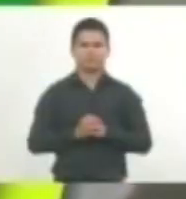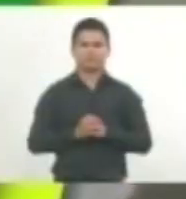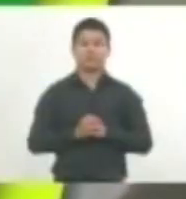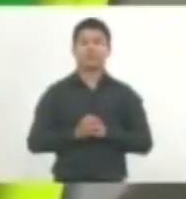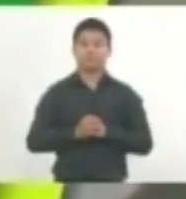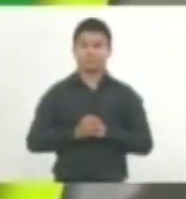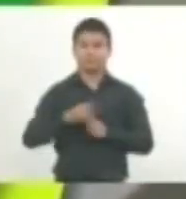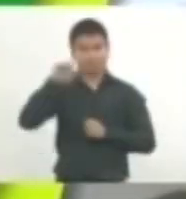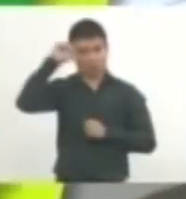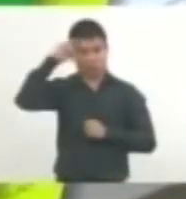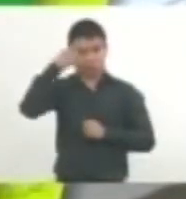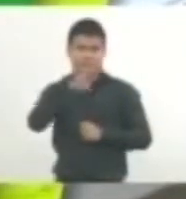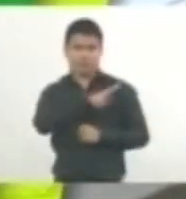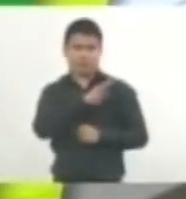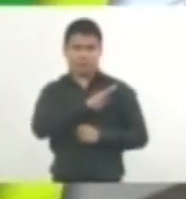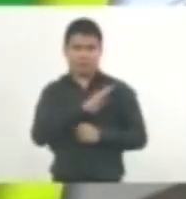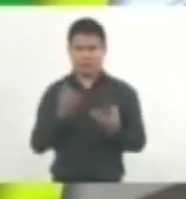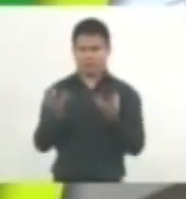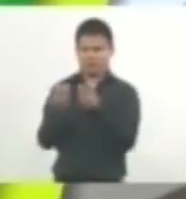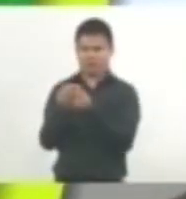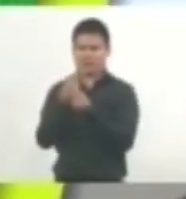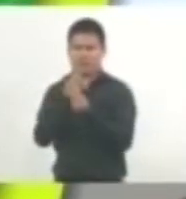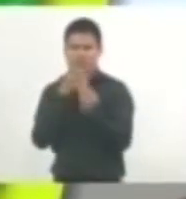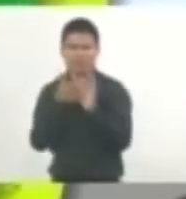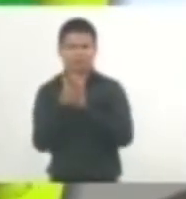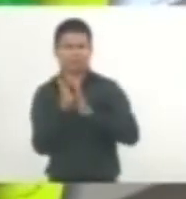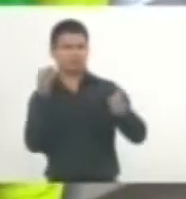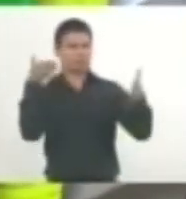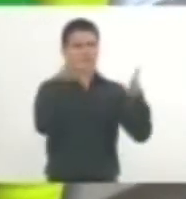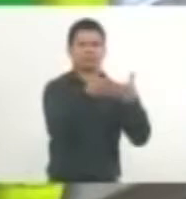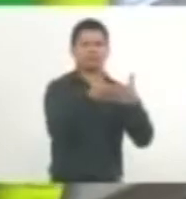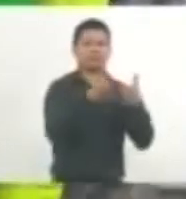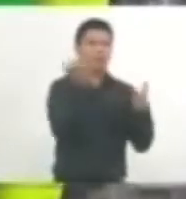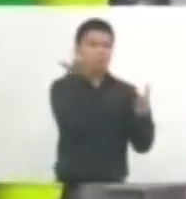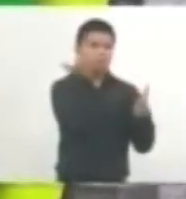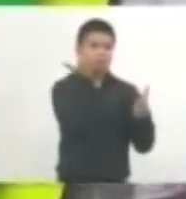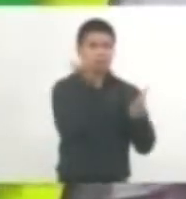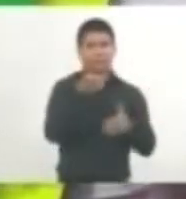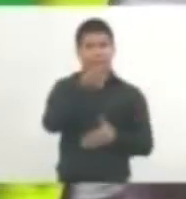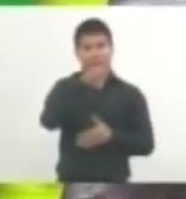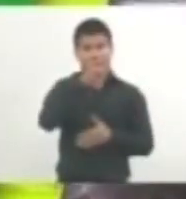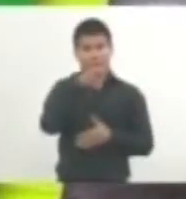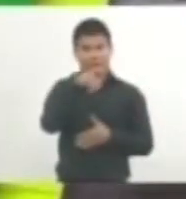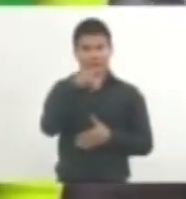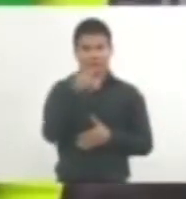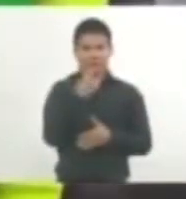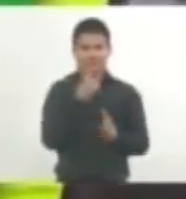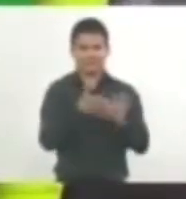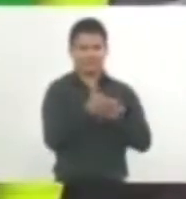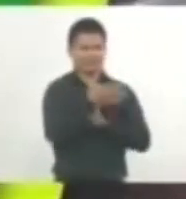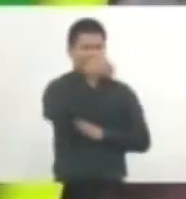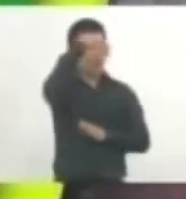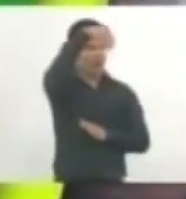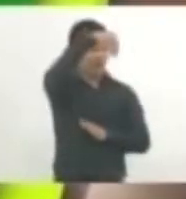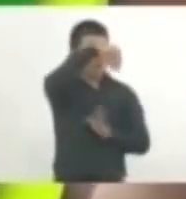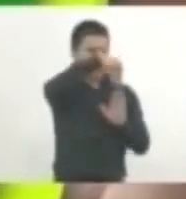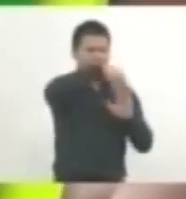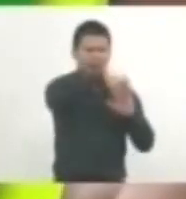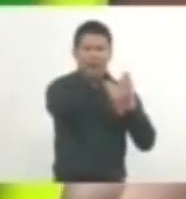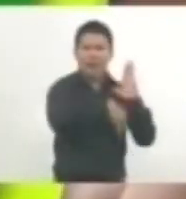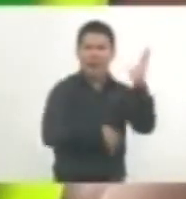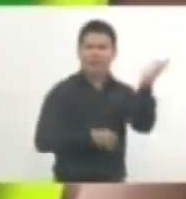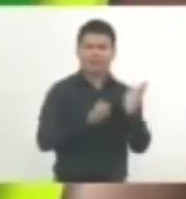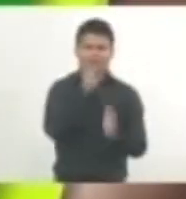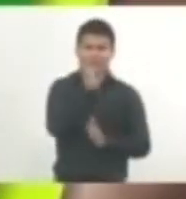Alcaldes y gobernadores anuncian demanda contra Gas Natural Fenosa. Ni mejorará ni empeorará el servicio de energía en la